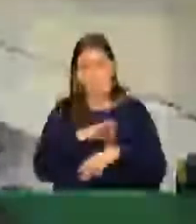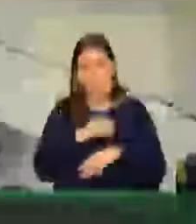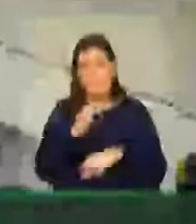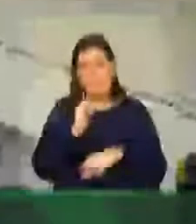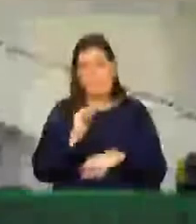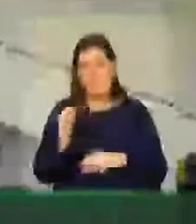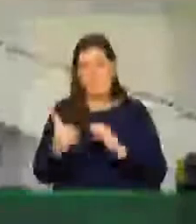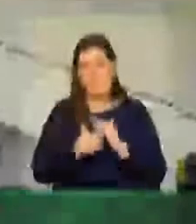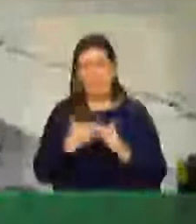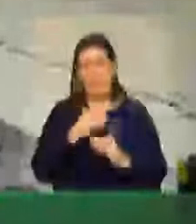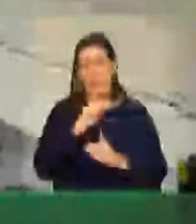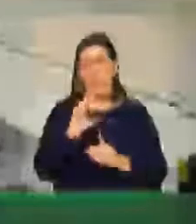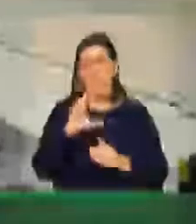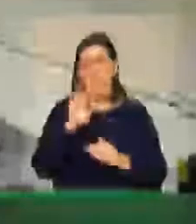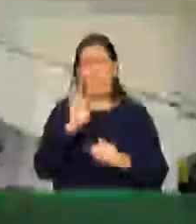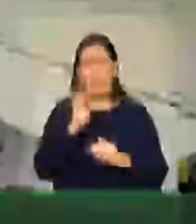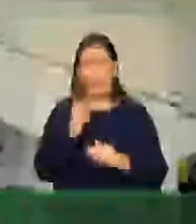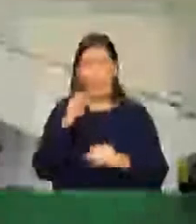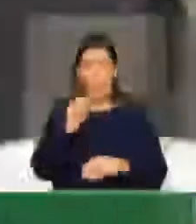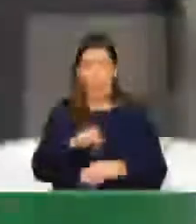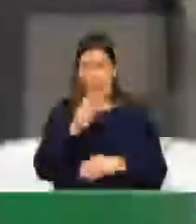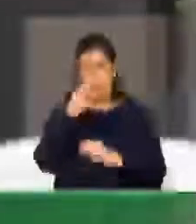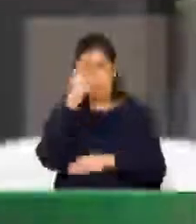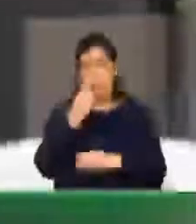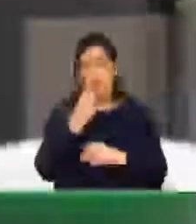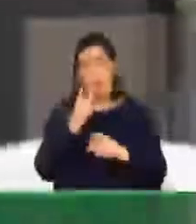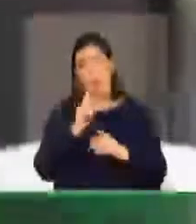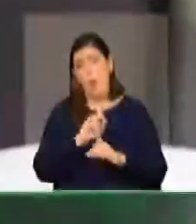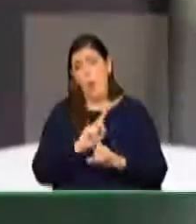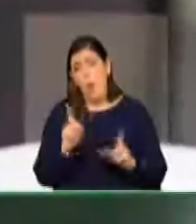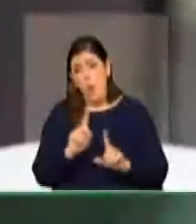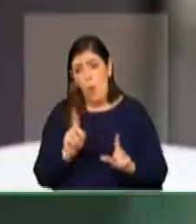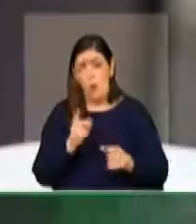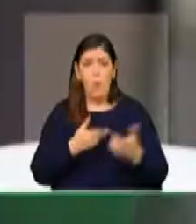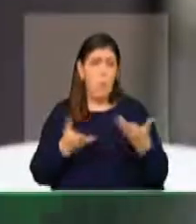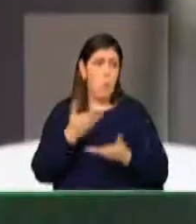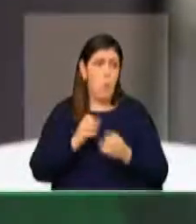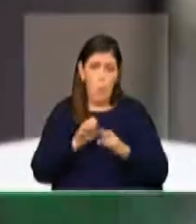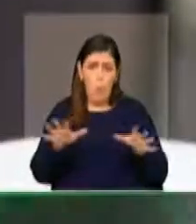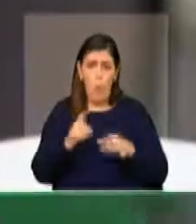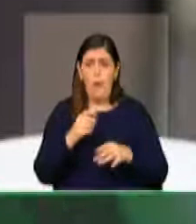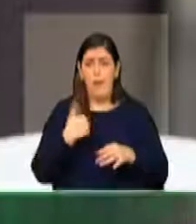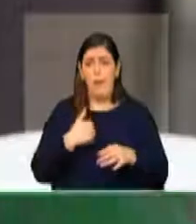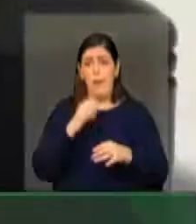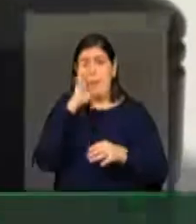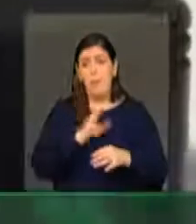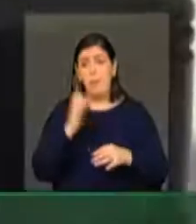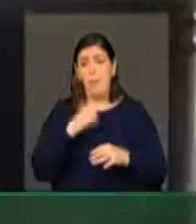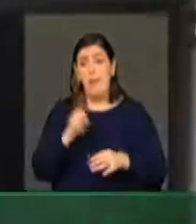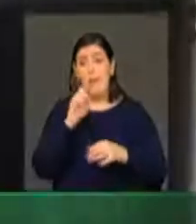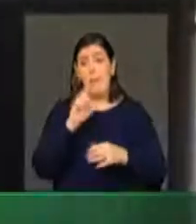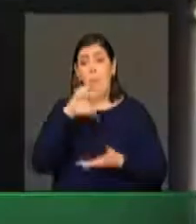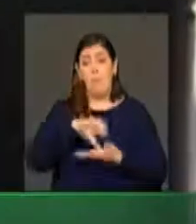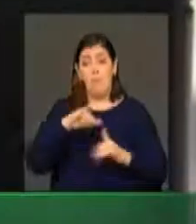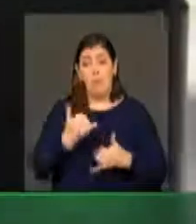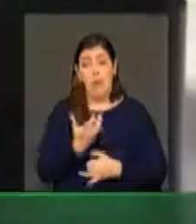Aunque la variante Delta no circula de manera comunitaria en Argentina y en Brasil, en los países donde se detectó se expandió rápidamente y